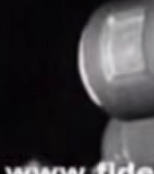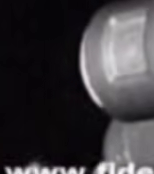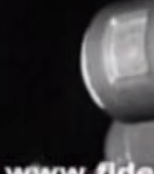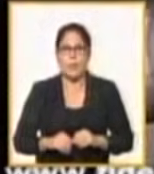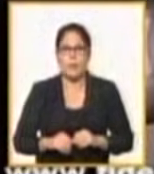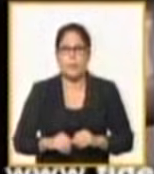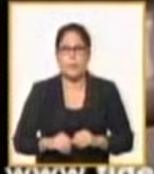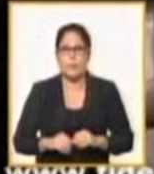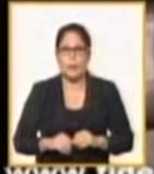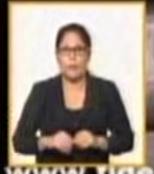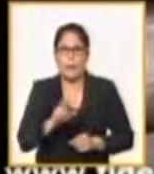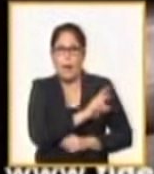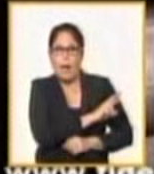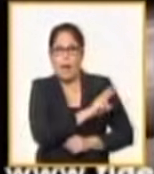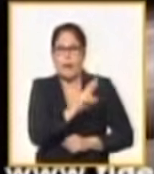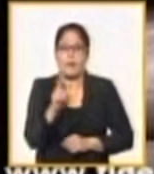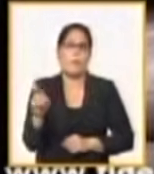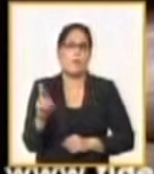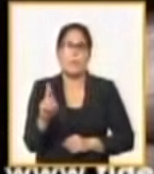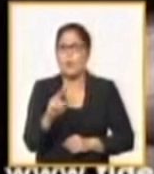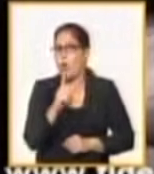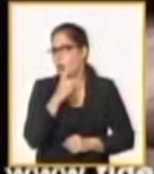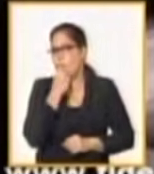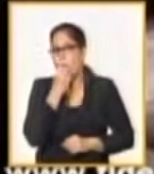La revolución no puede